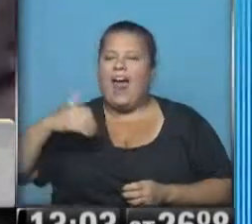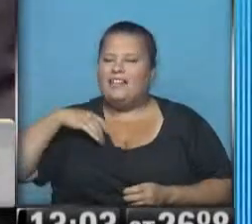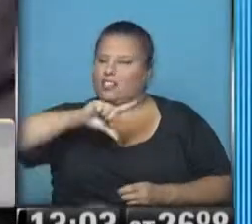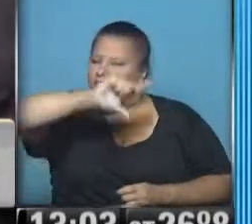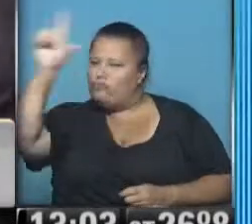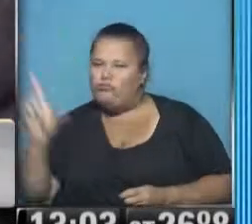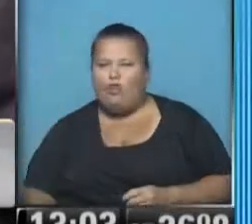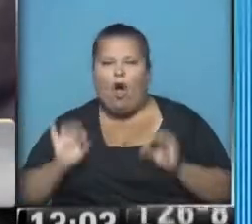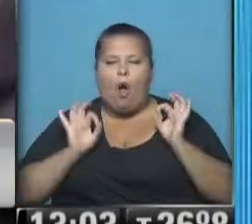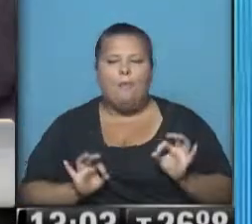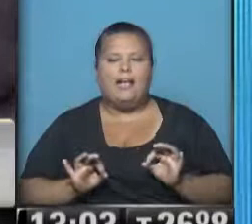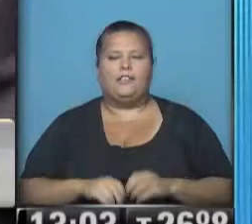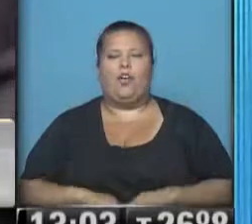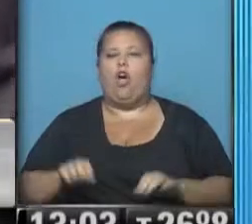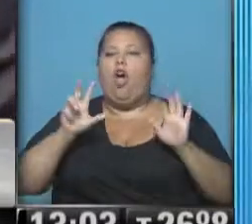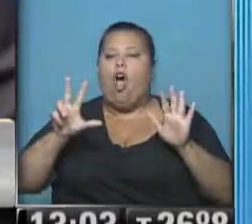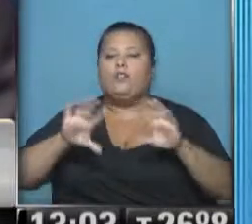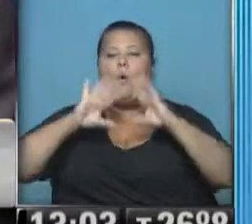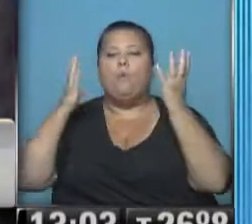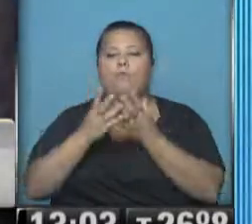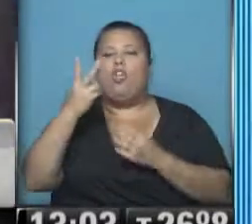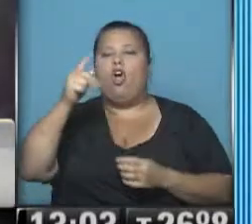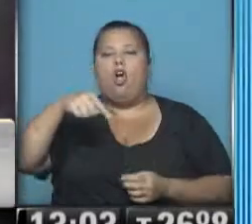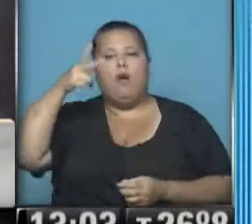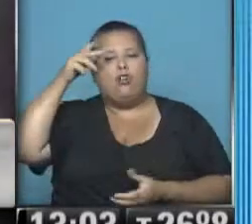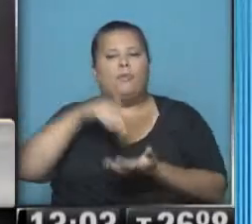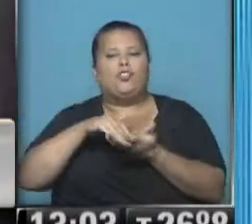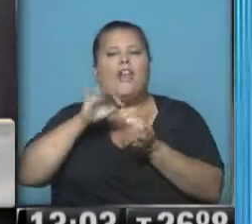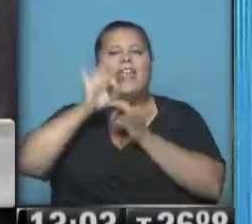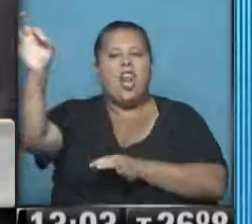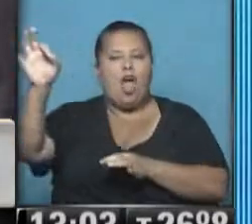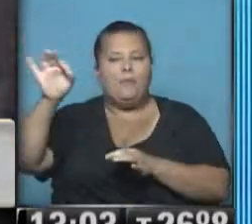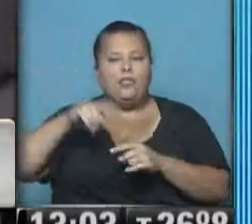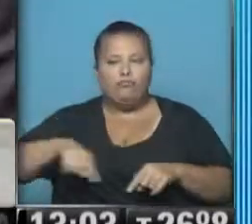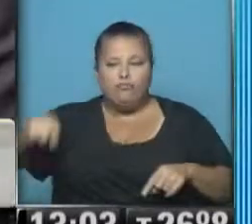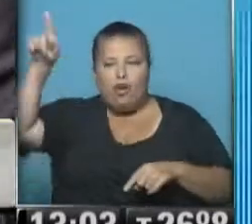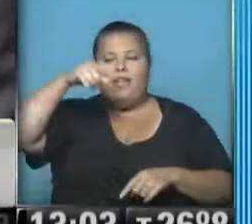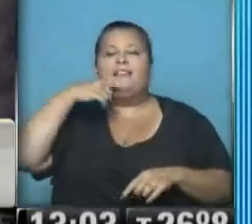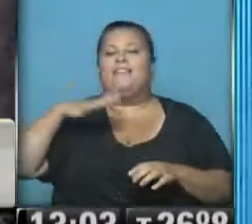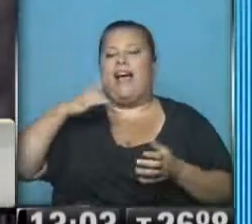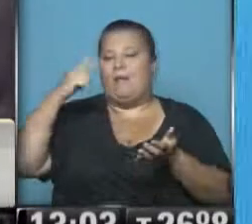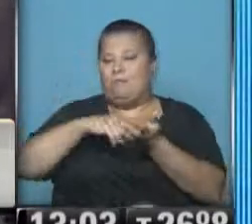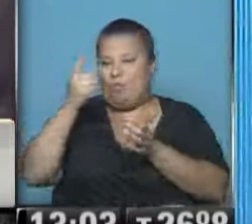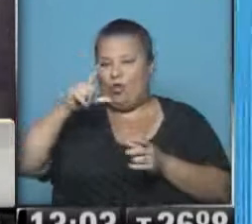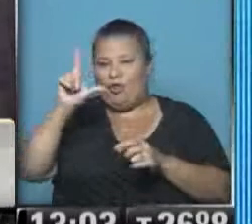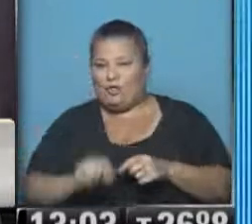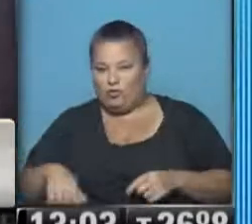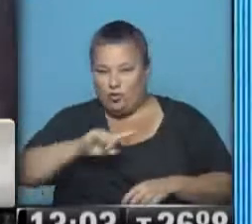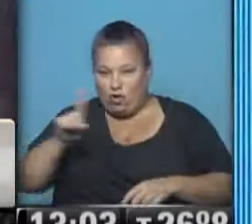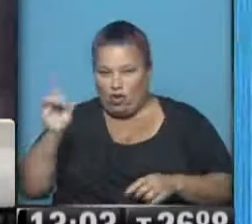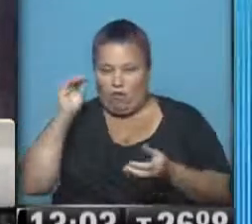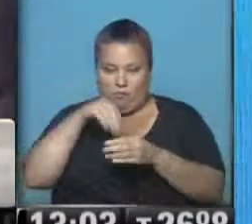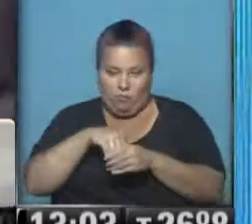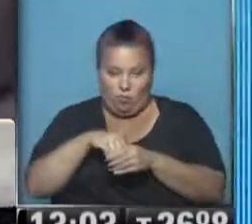territorio extenso, octavo en el mundo con 2,8 millones de kilómetros cuadrados, sin contar el sector antártico